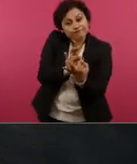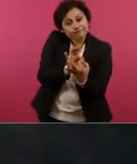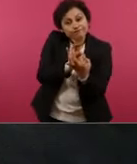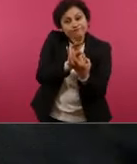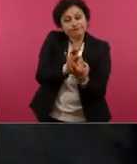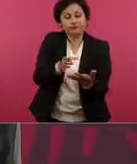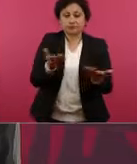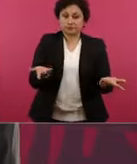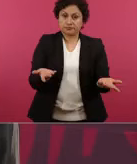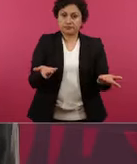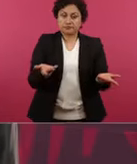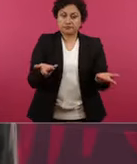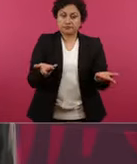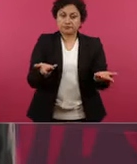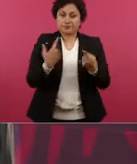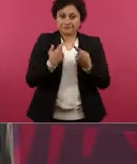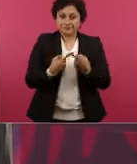distantes, ¿no?,